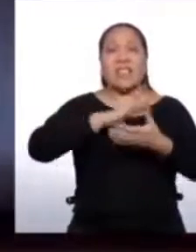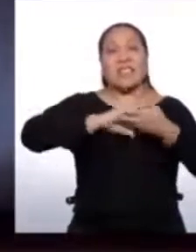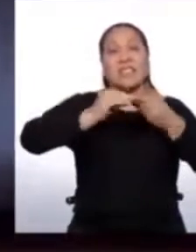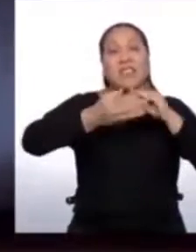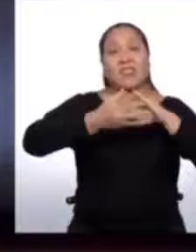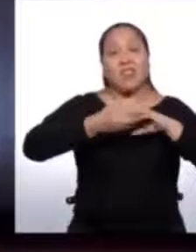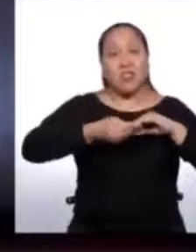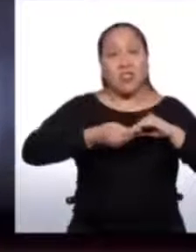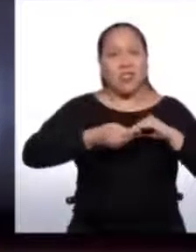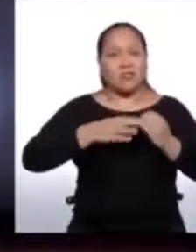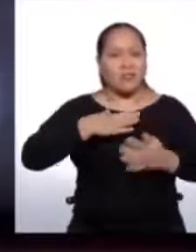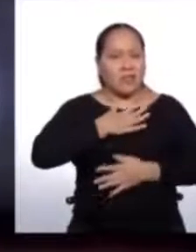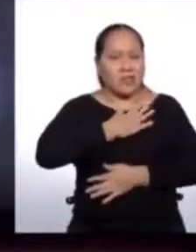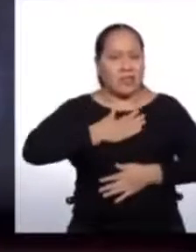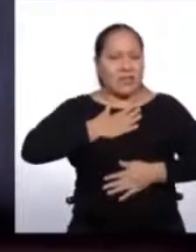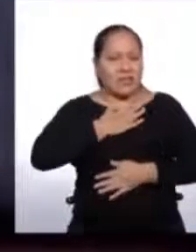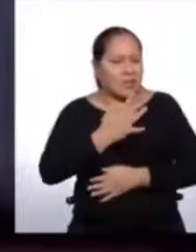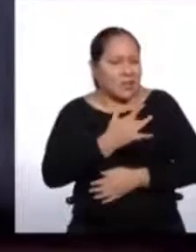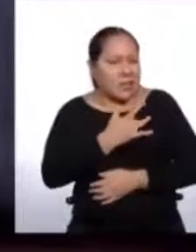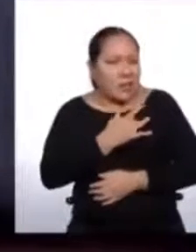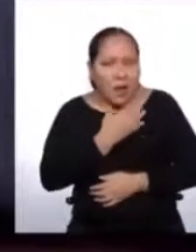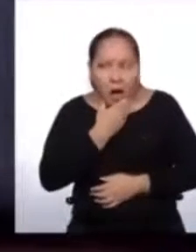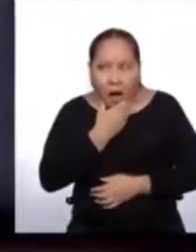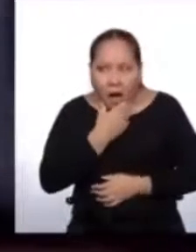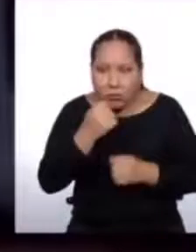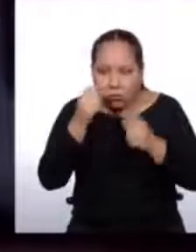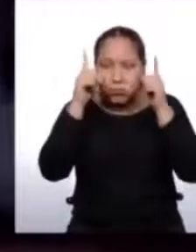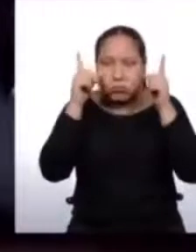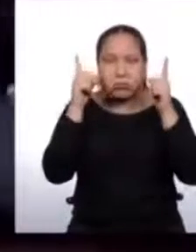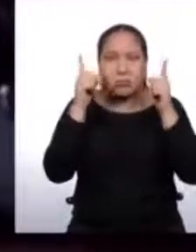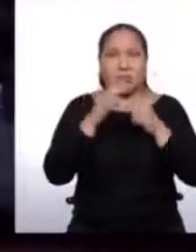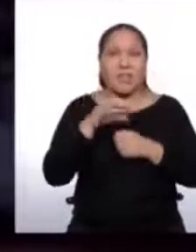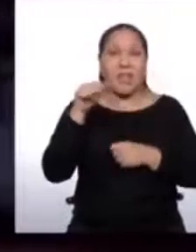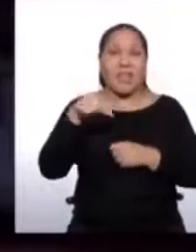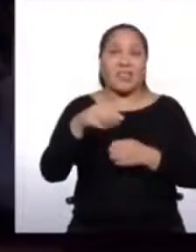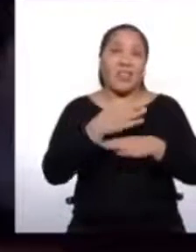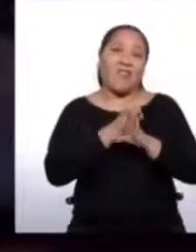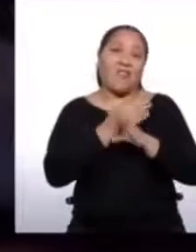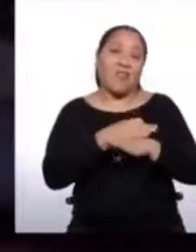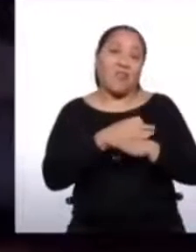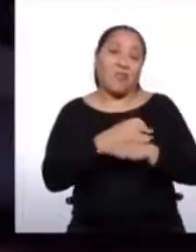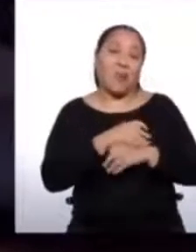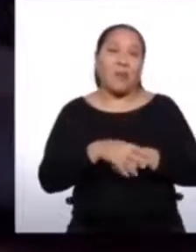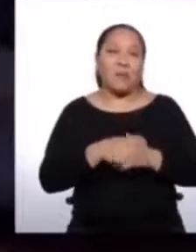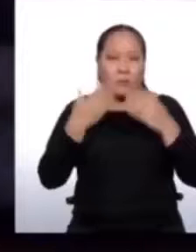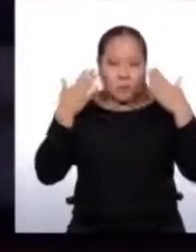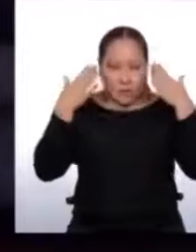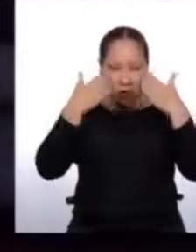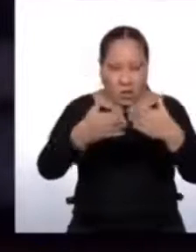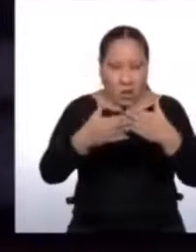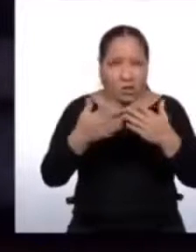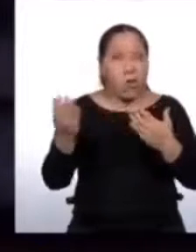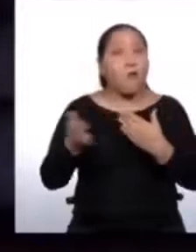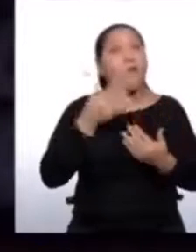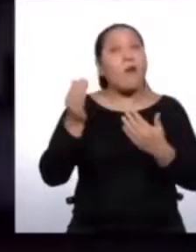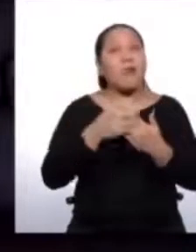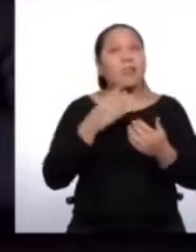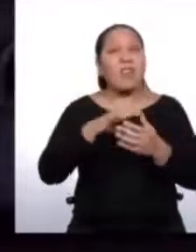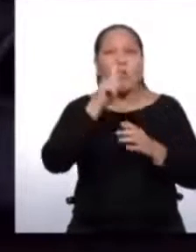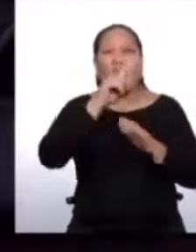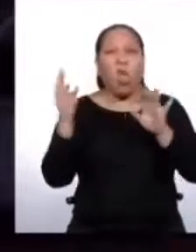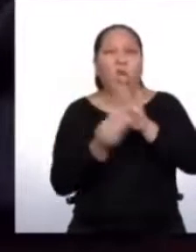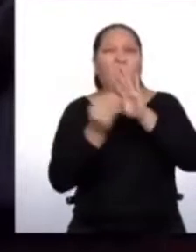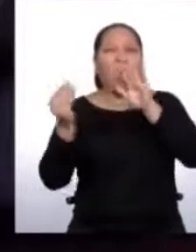deben entretener, conmover, intrigar o sorprender. El estilo, por otro lado, debe ser directo, sencillo y sin